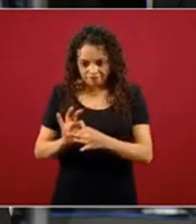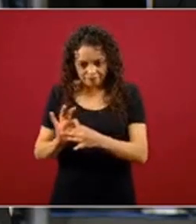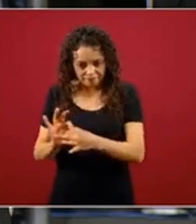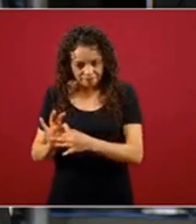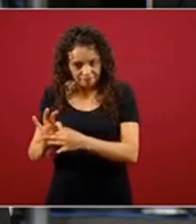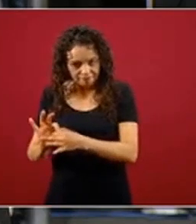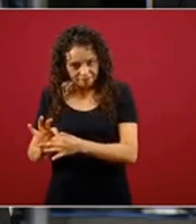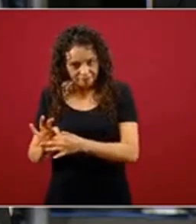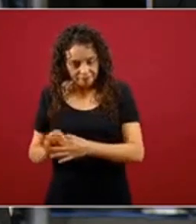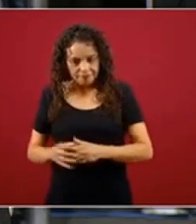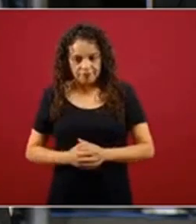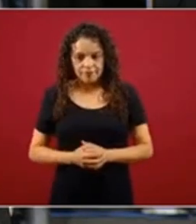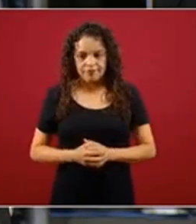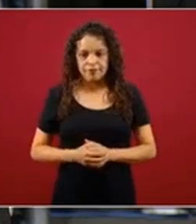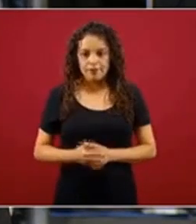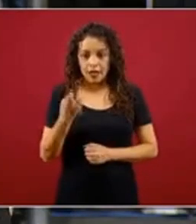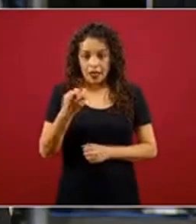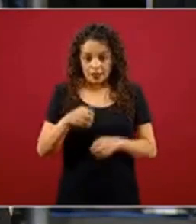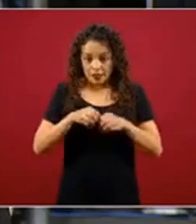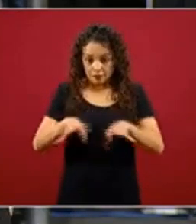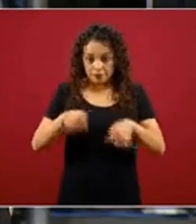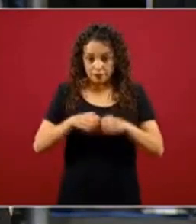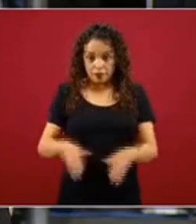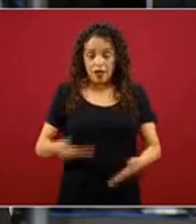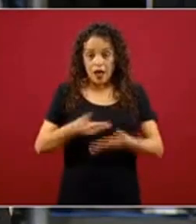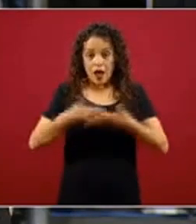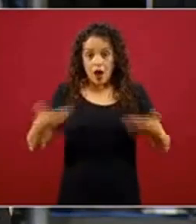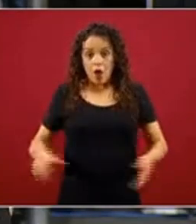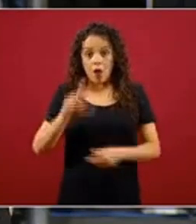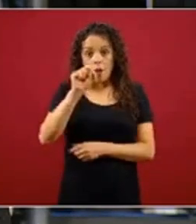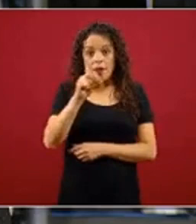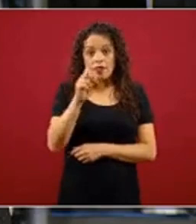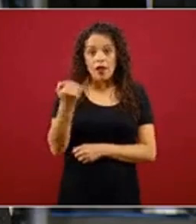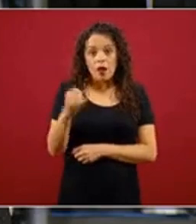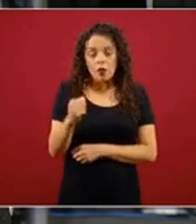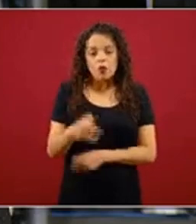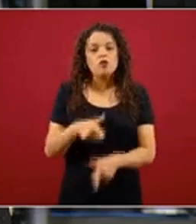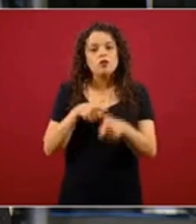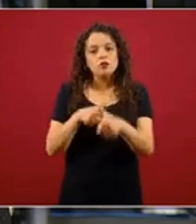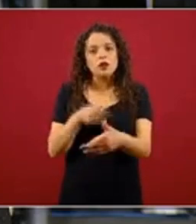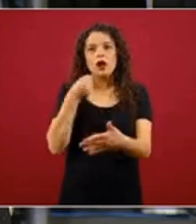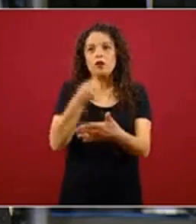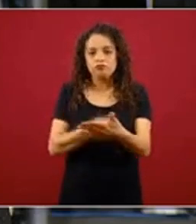de estas publicaciones. Estamos a 20 de junio y sigue la insistencia de pruebas.